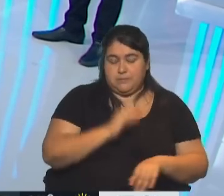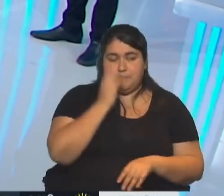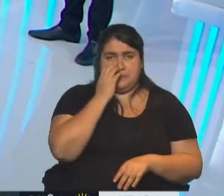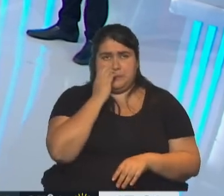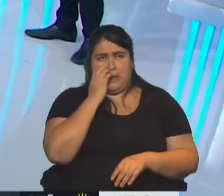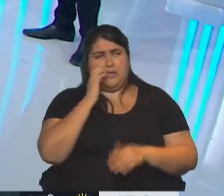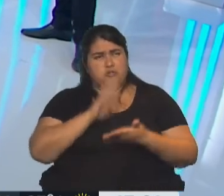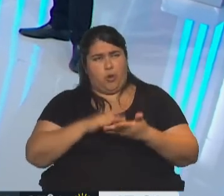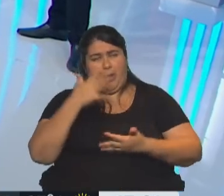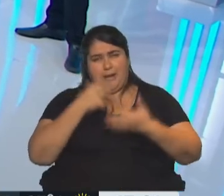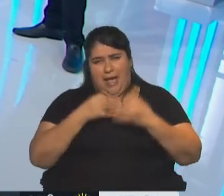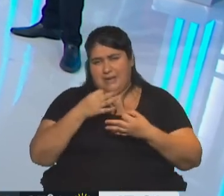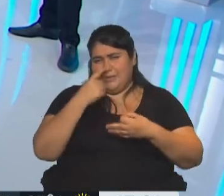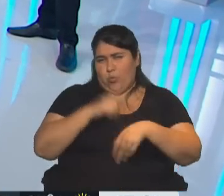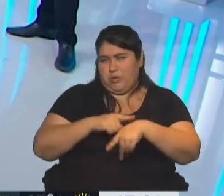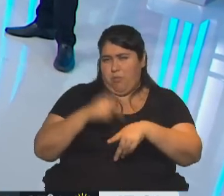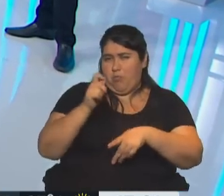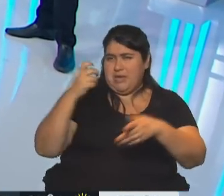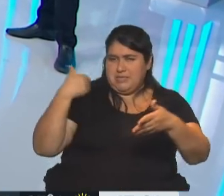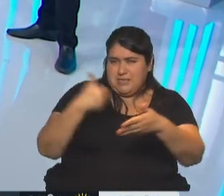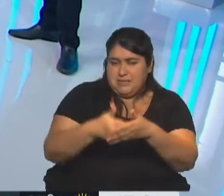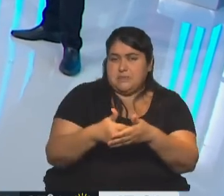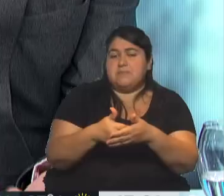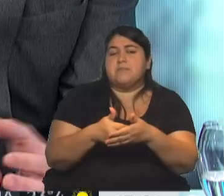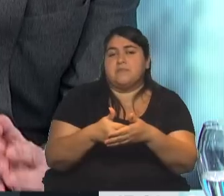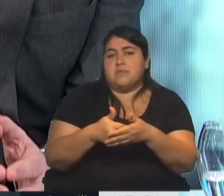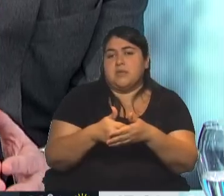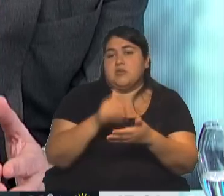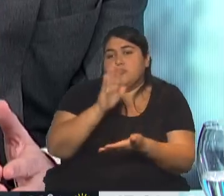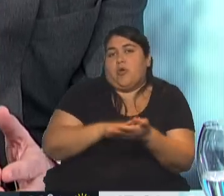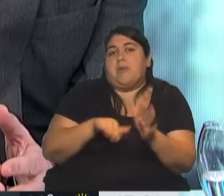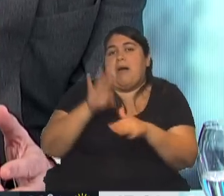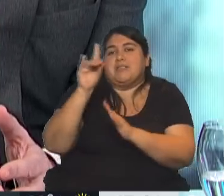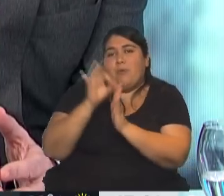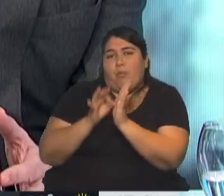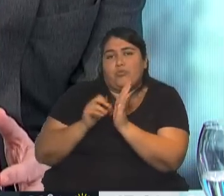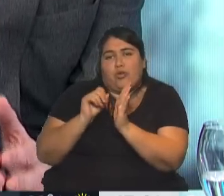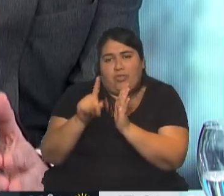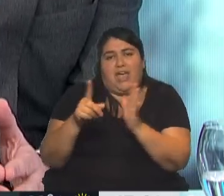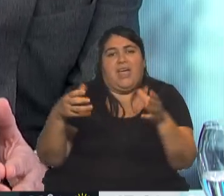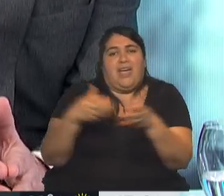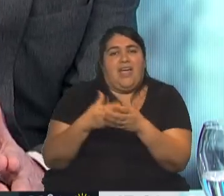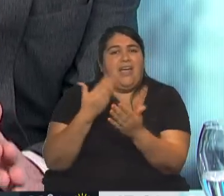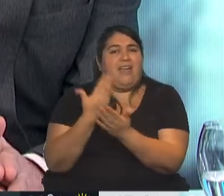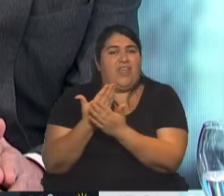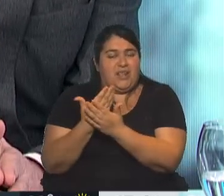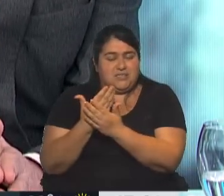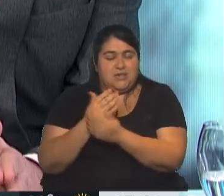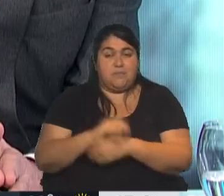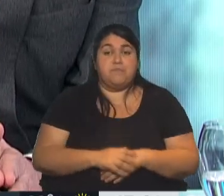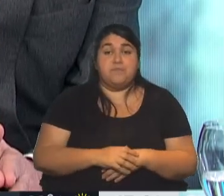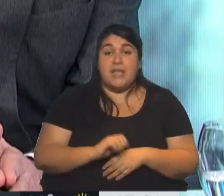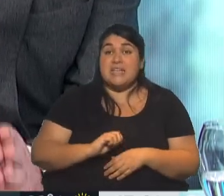sondeos, etcétera, que transcurrió durante los últimos meses, es efectivamente la agenda de la derecha. Yo creo que hay algo que se perdió de vista, que es que a la segunda